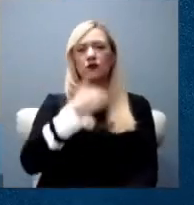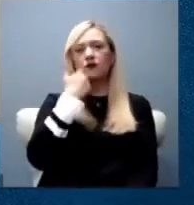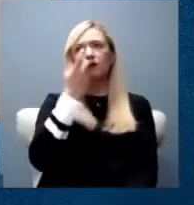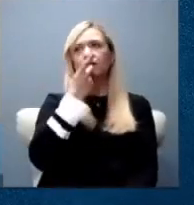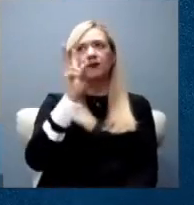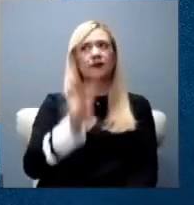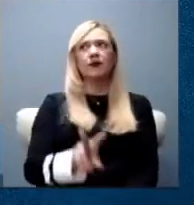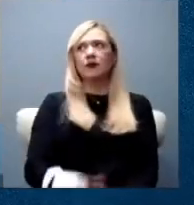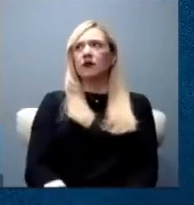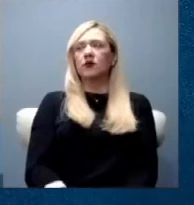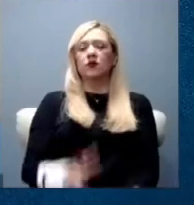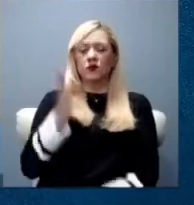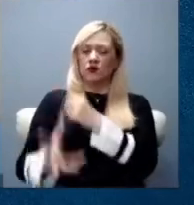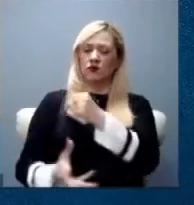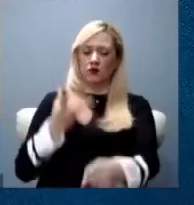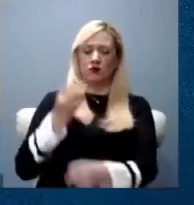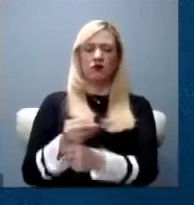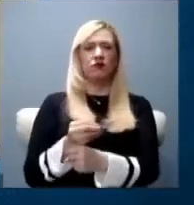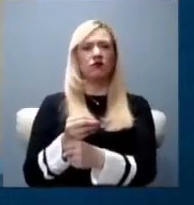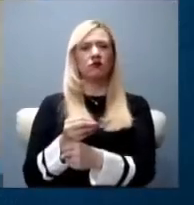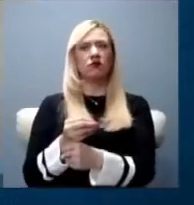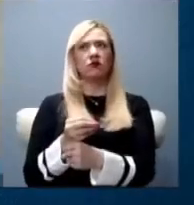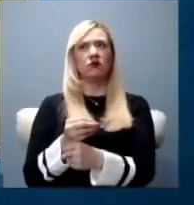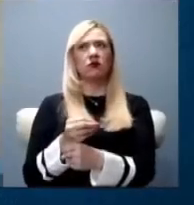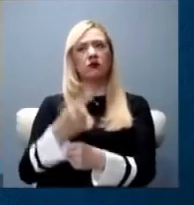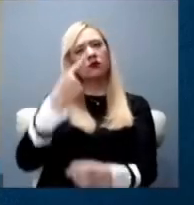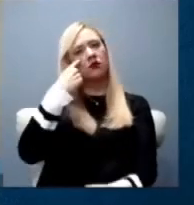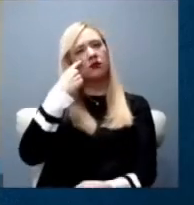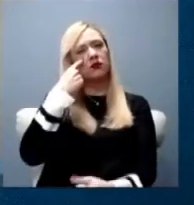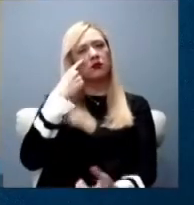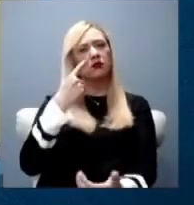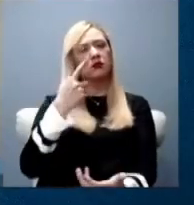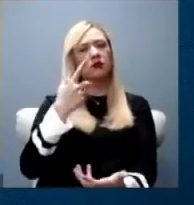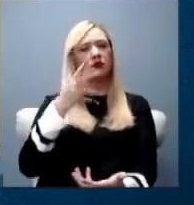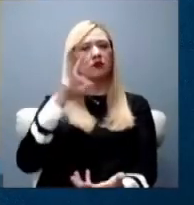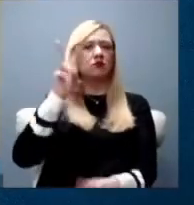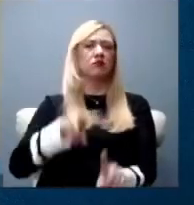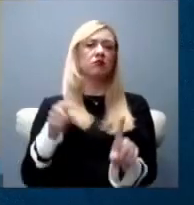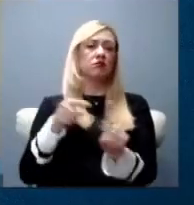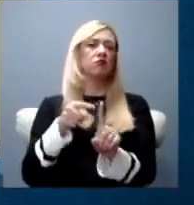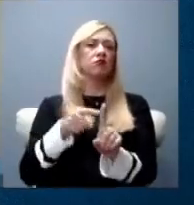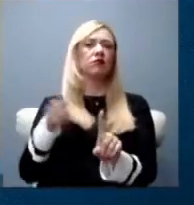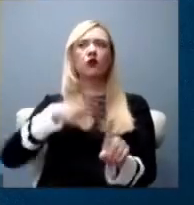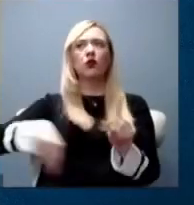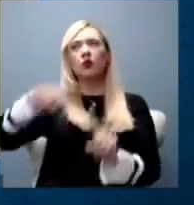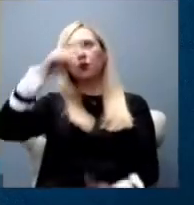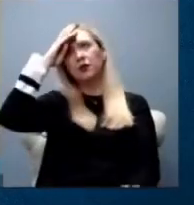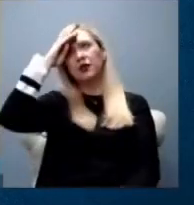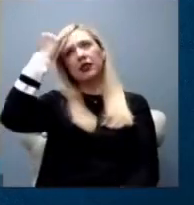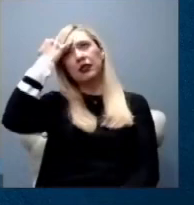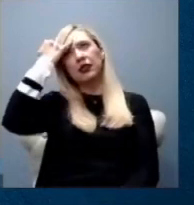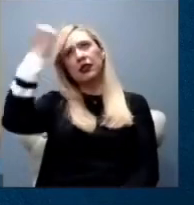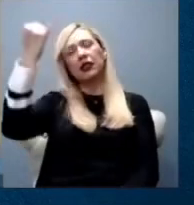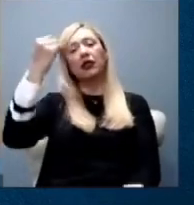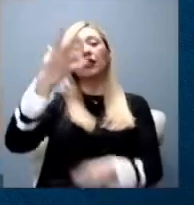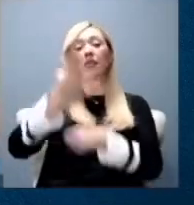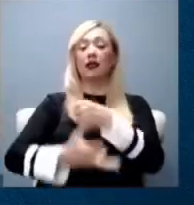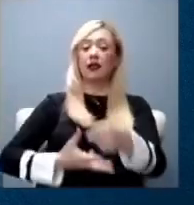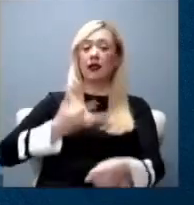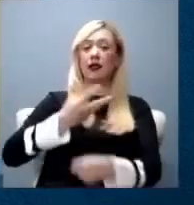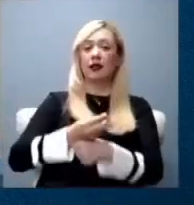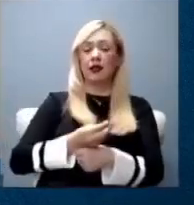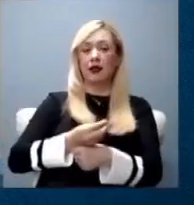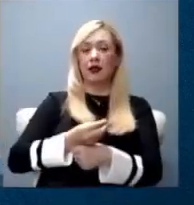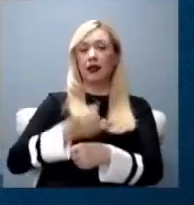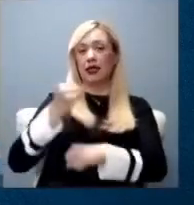algo en relación con las reparaciones, que generalmente hay una lógica o hay una creencia de que las reparaciones en el